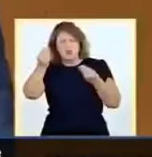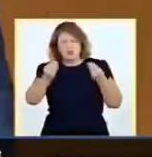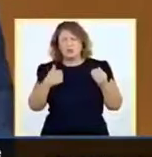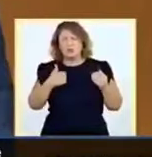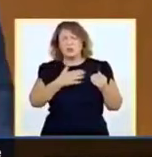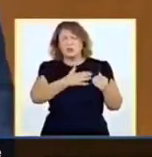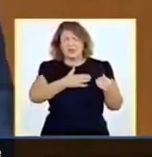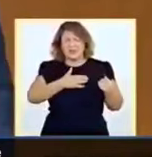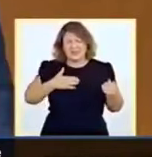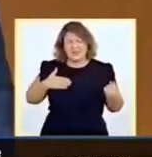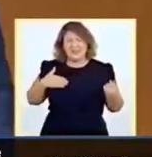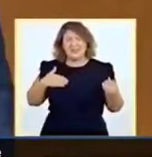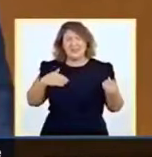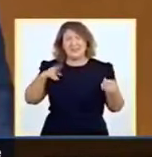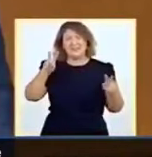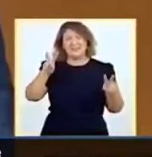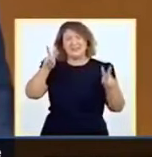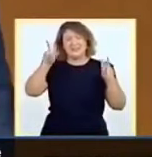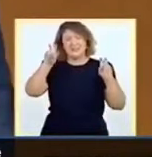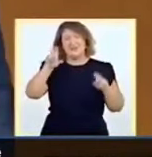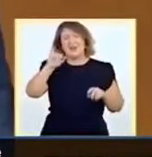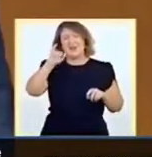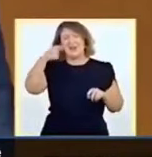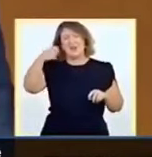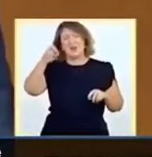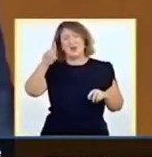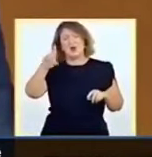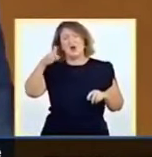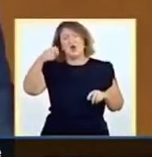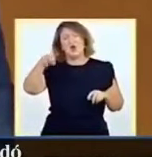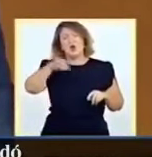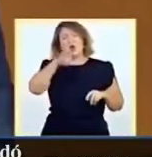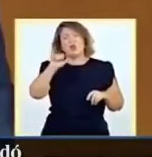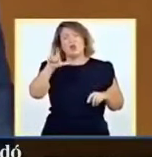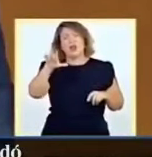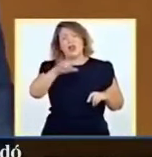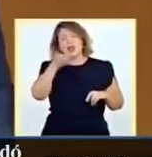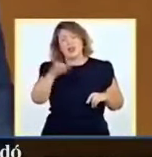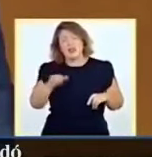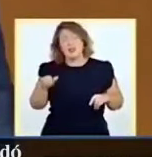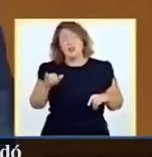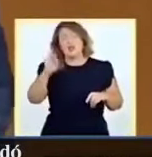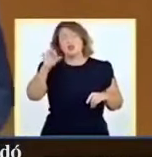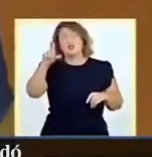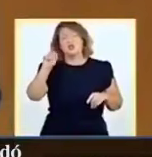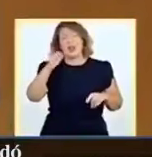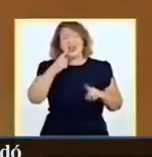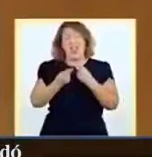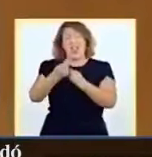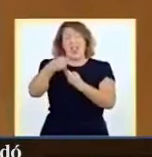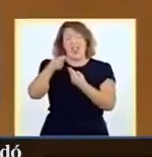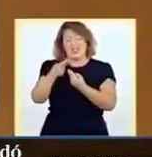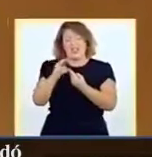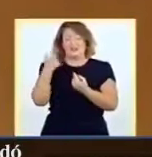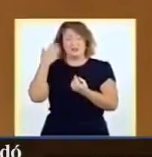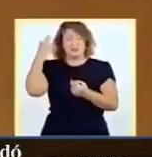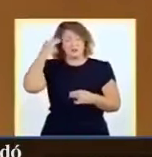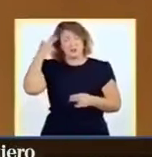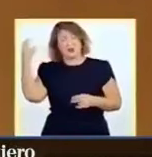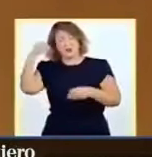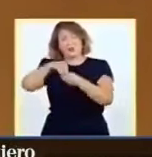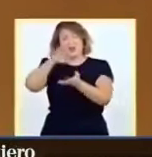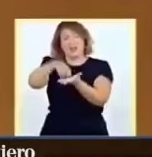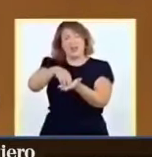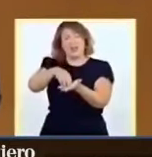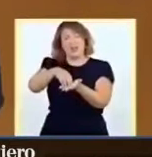Me quería referir al caso de Igor González Sola, al preso de la banda ETA, que se suicidó la semana pasada en la